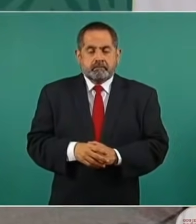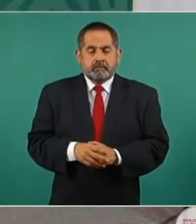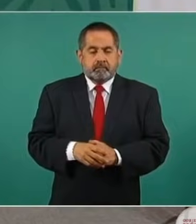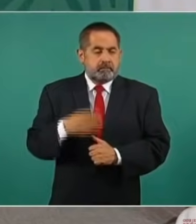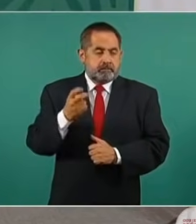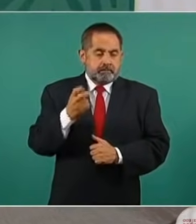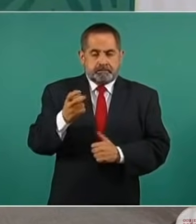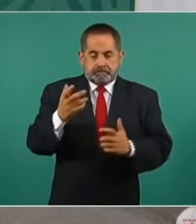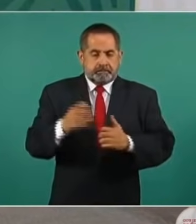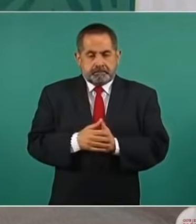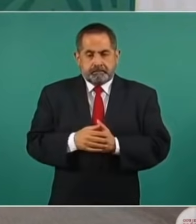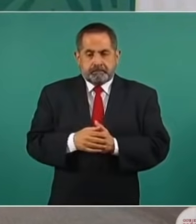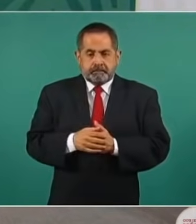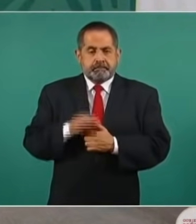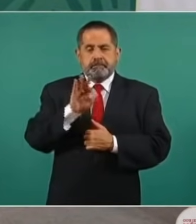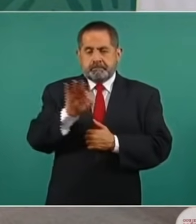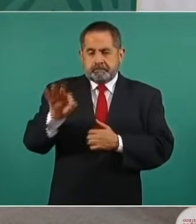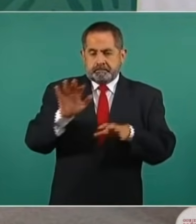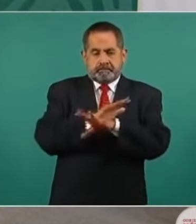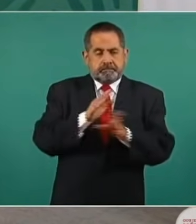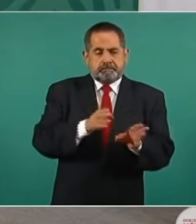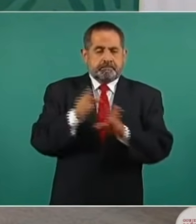Y por eso se cambió de fecha.